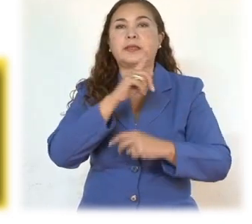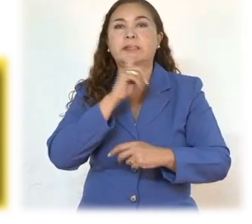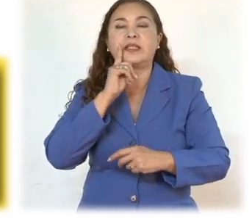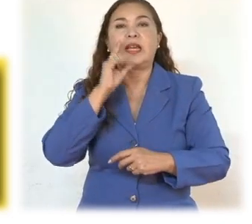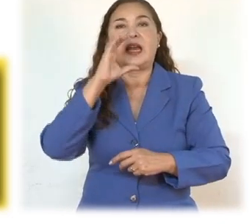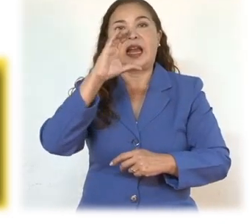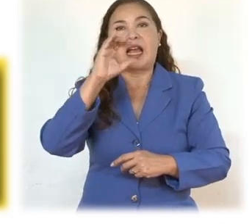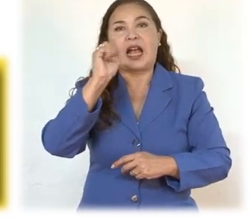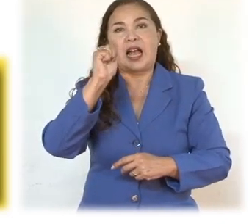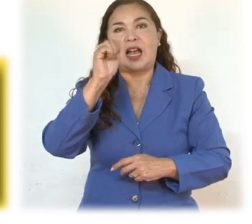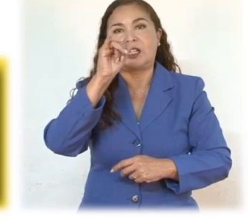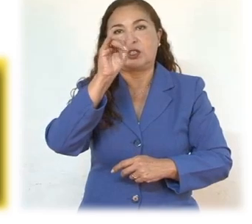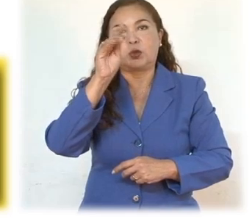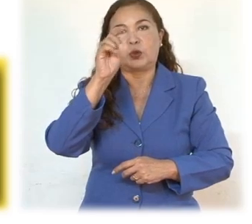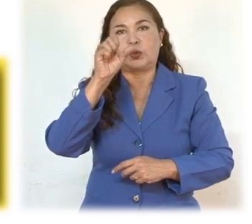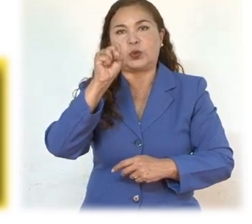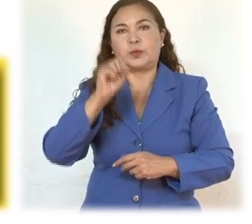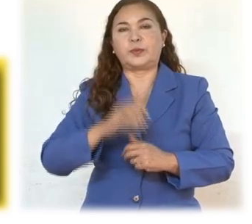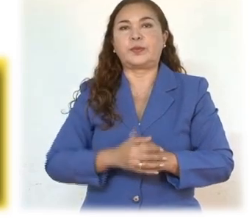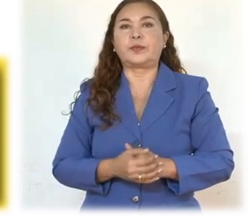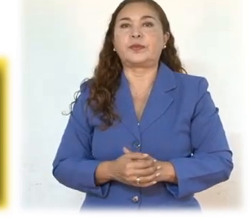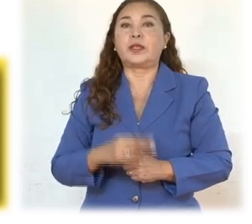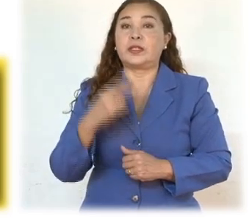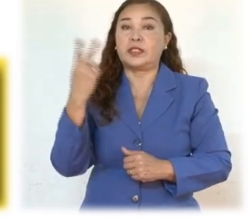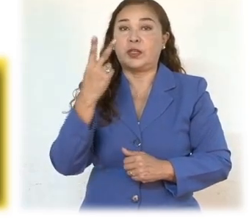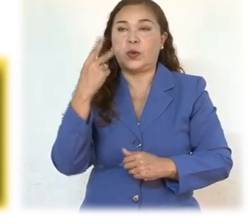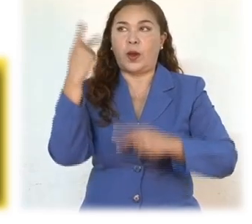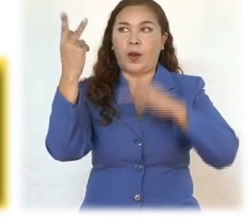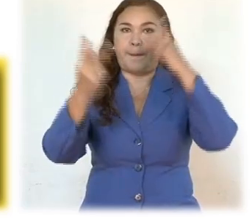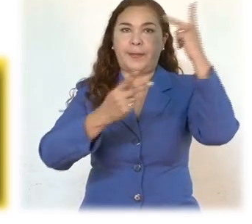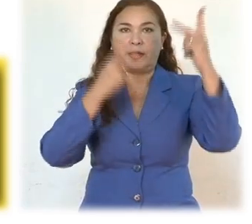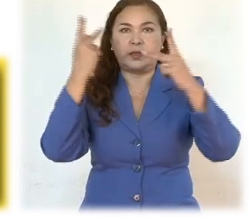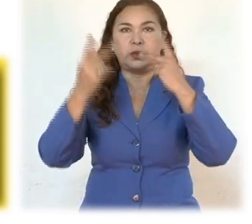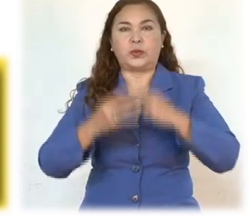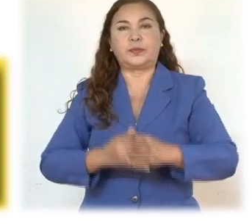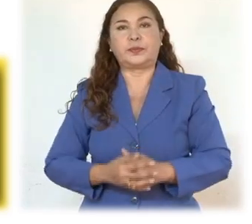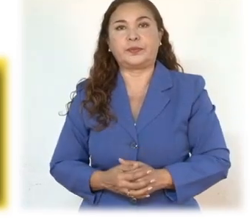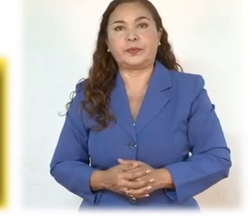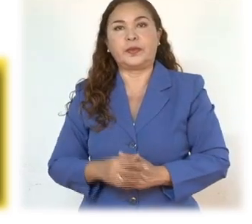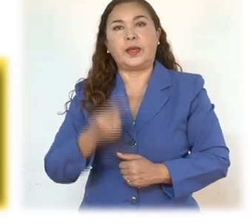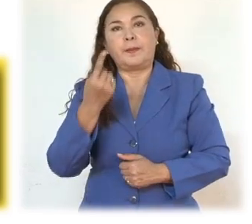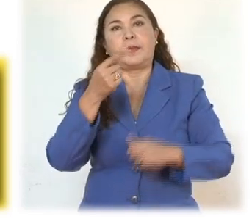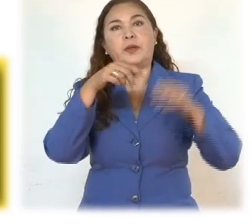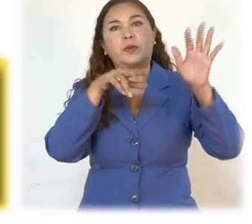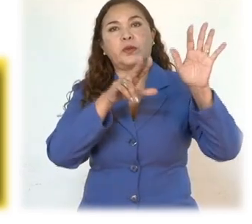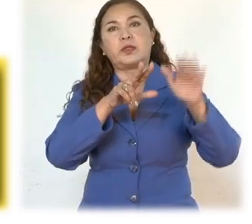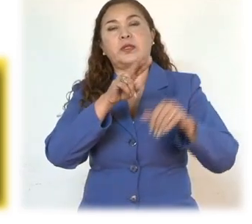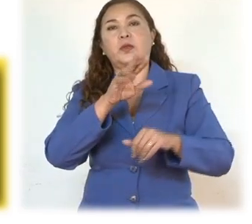hmel también conocida como segunda expedición de los callos